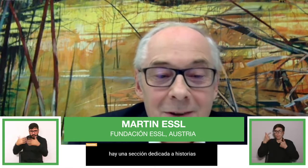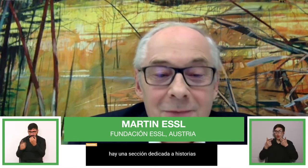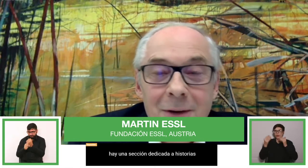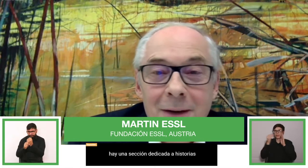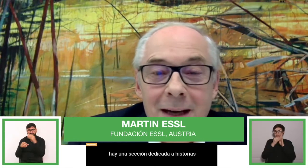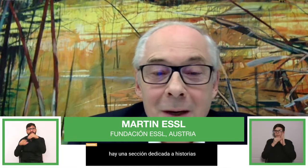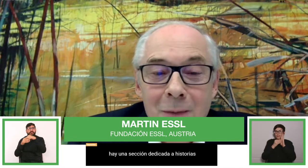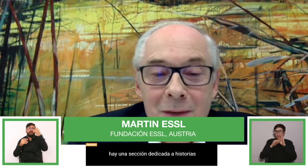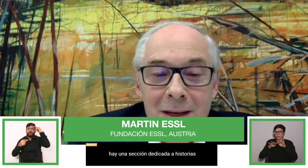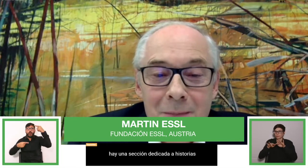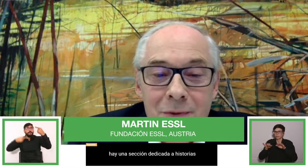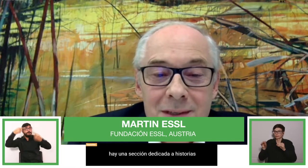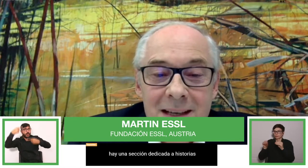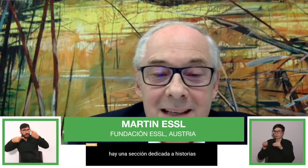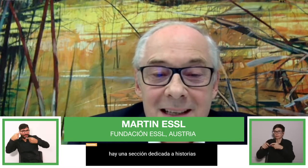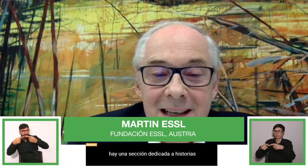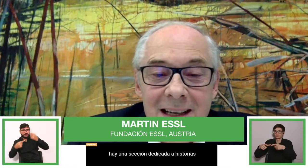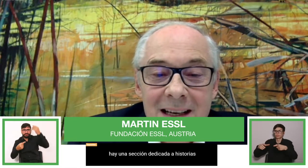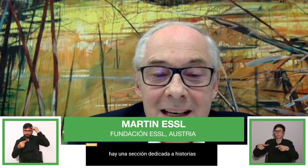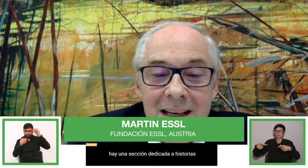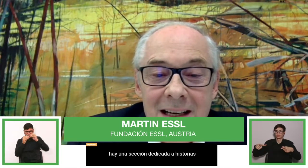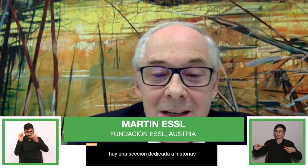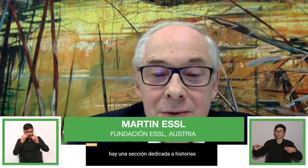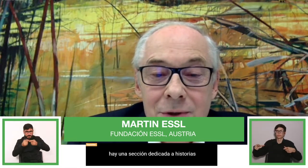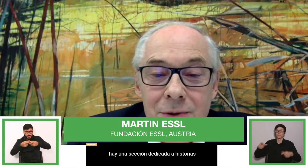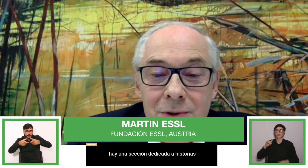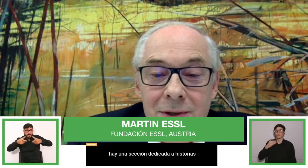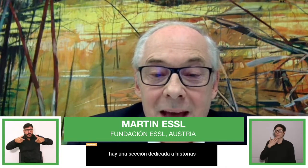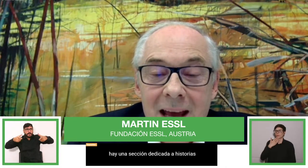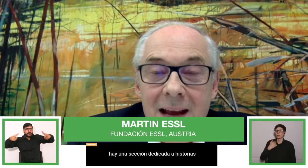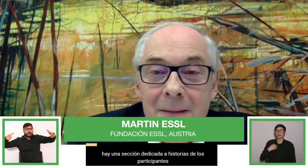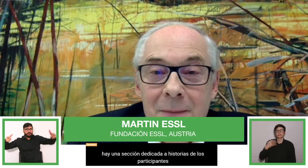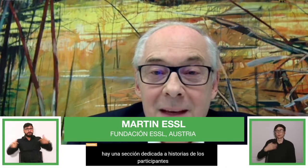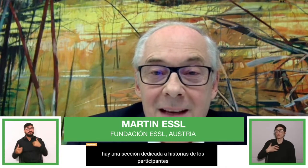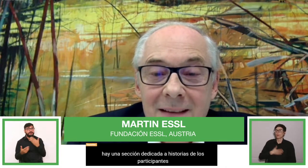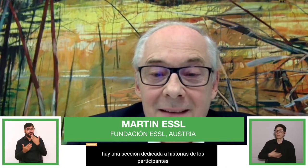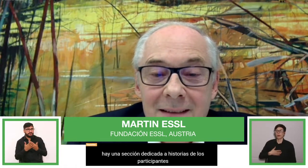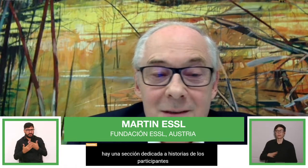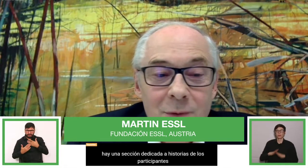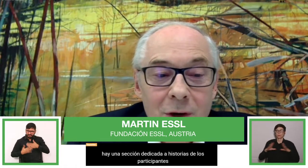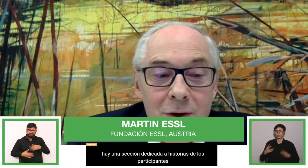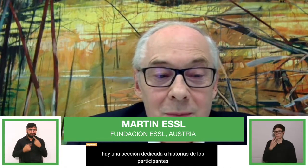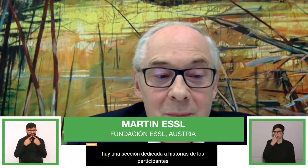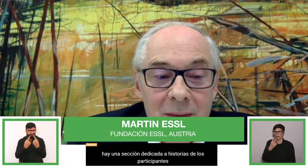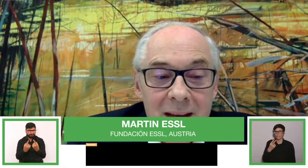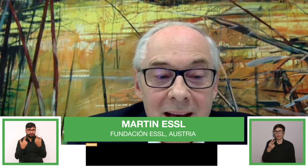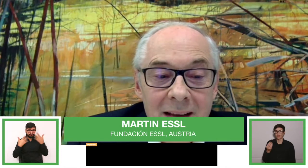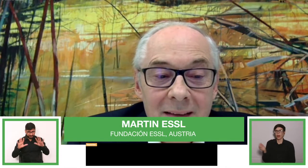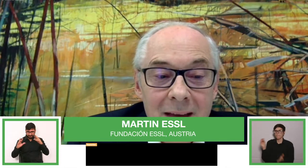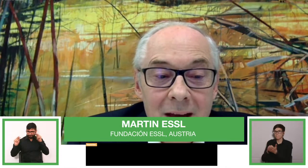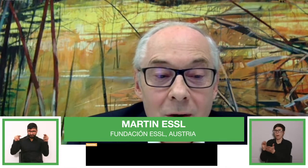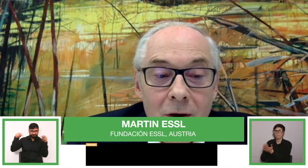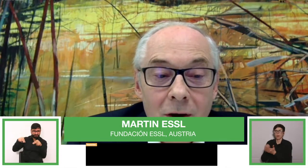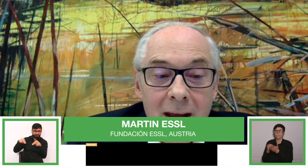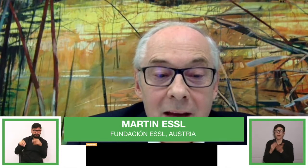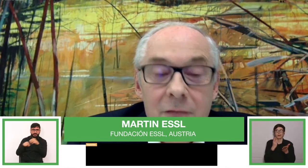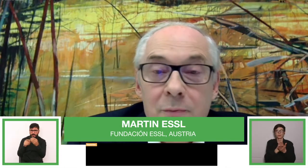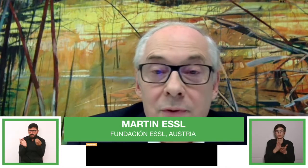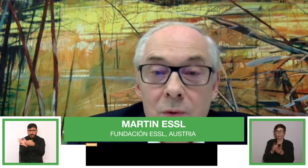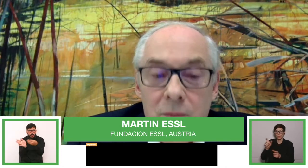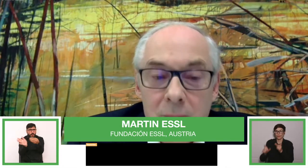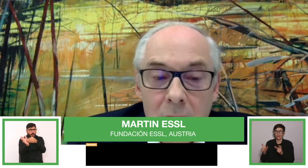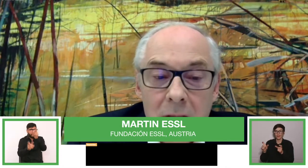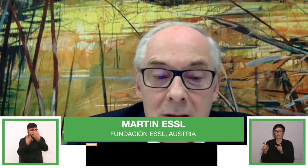nos encantaría ver. Me va a encantar ver a estos 7 estudiantes presentándoles a ustedes en el